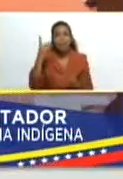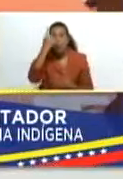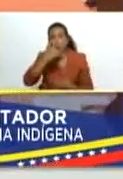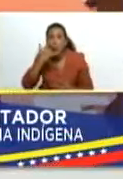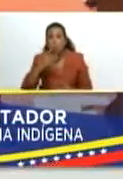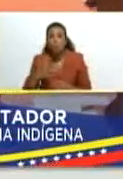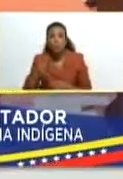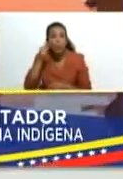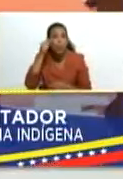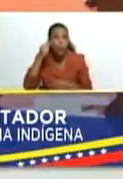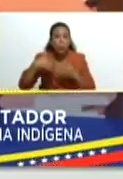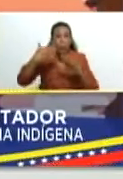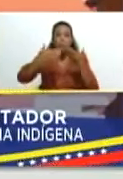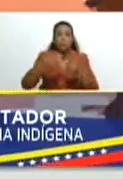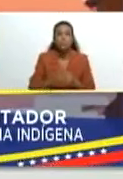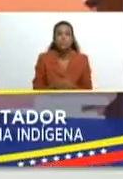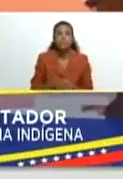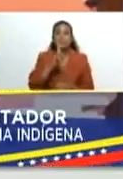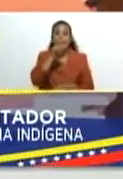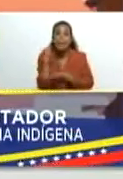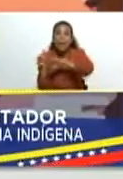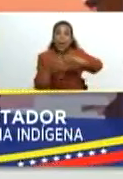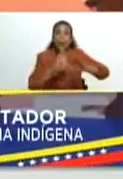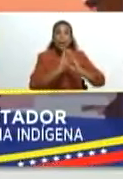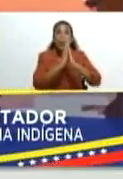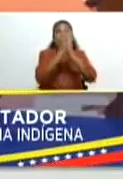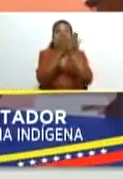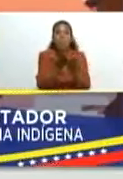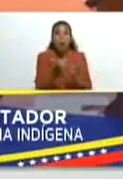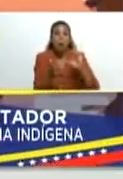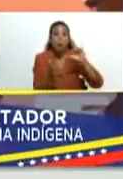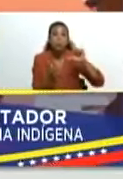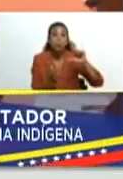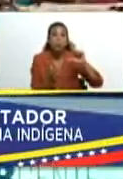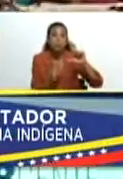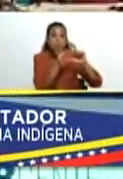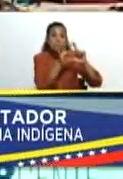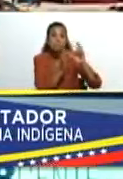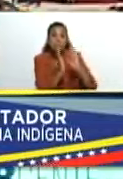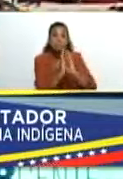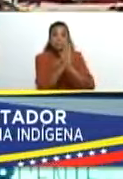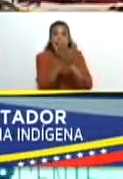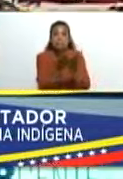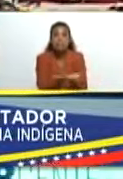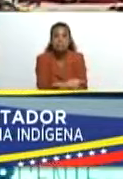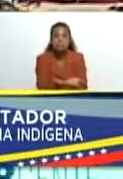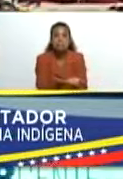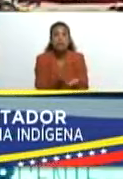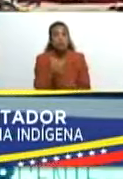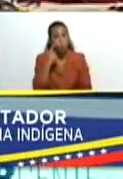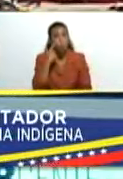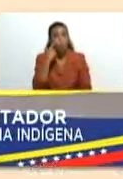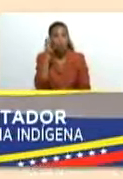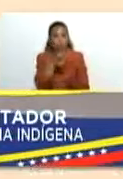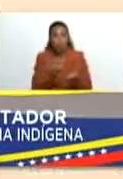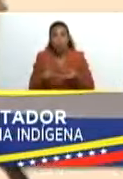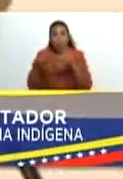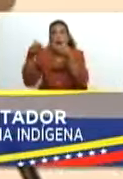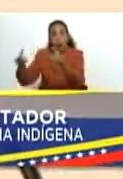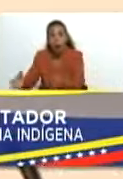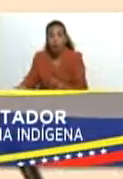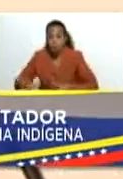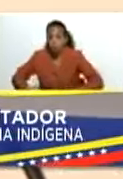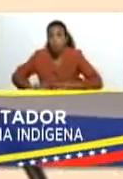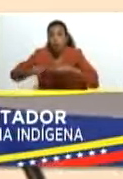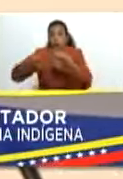Y del gran Gustavo Pereira, un libraco, una madre de libro. Yo les confieso que yo lo regalo.